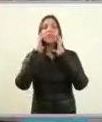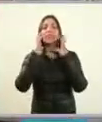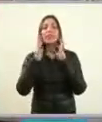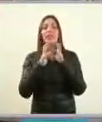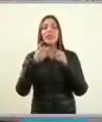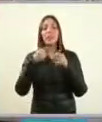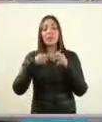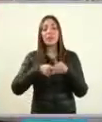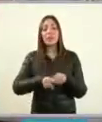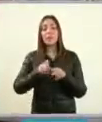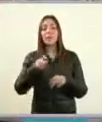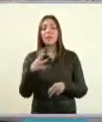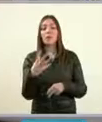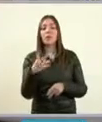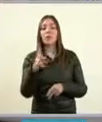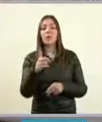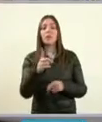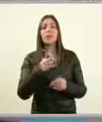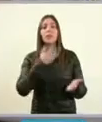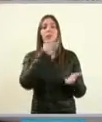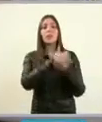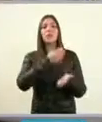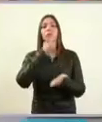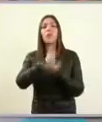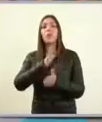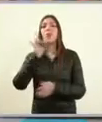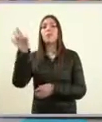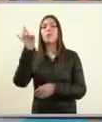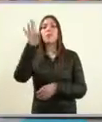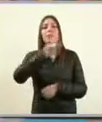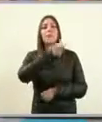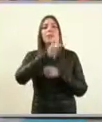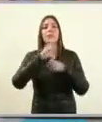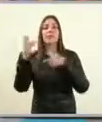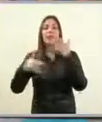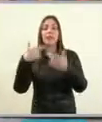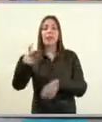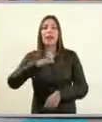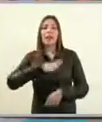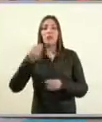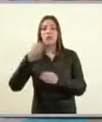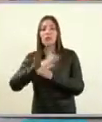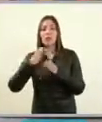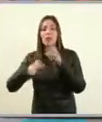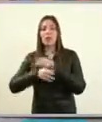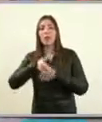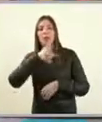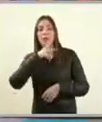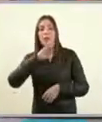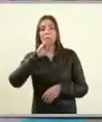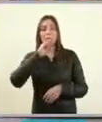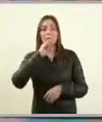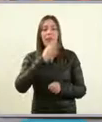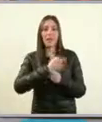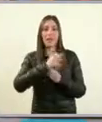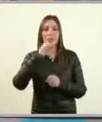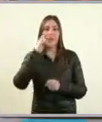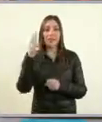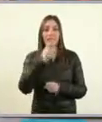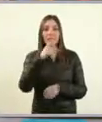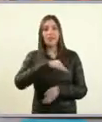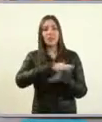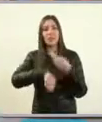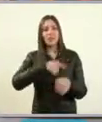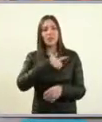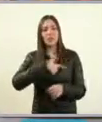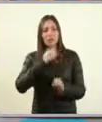del 24 de diciembre. Pero esto no es cosa menor, hay varias cosas que papás, mamás que nos están viendo les va a gustar mucho poder compartir y usar de